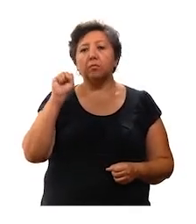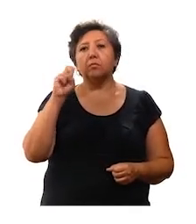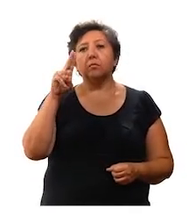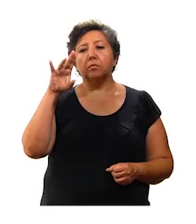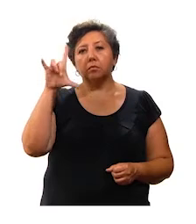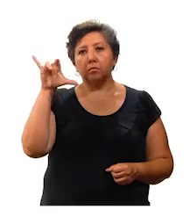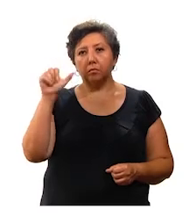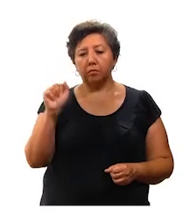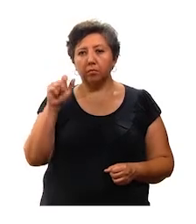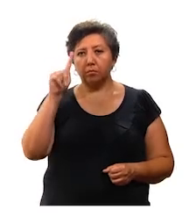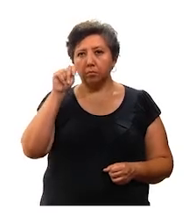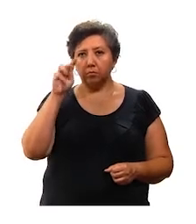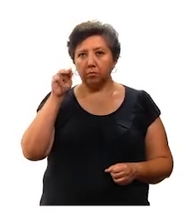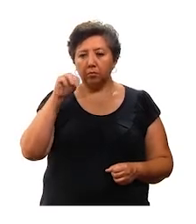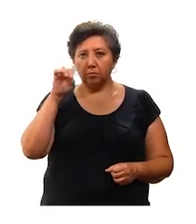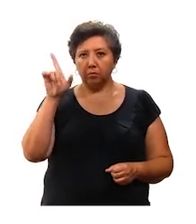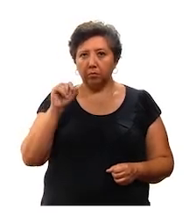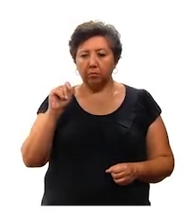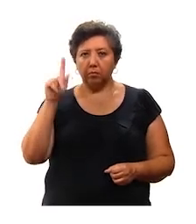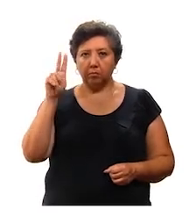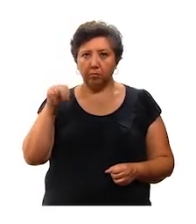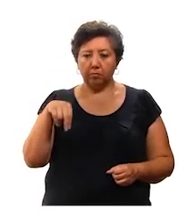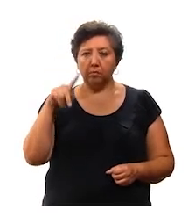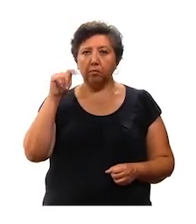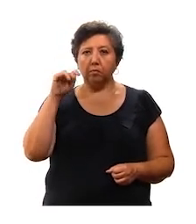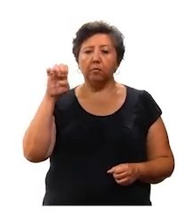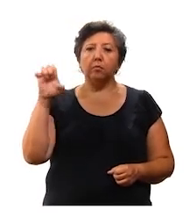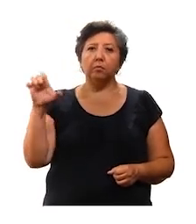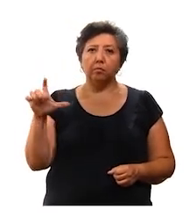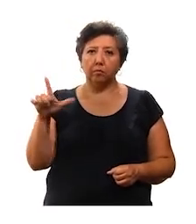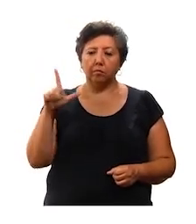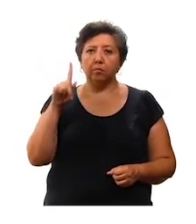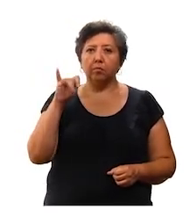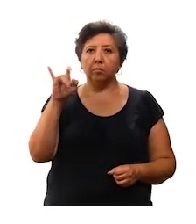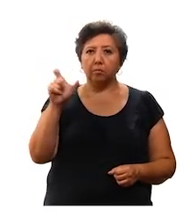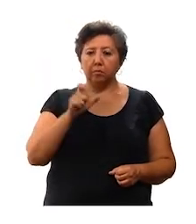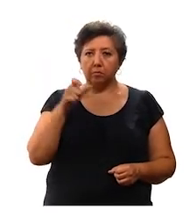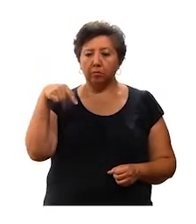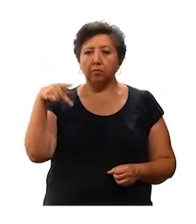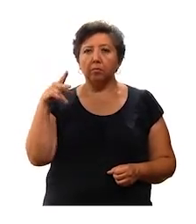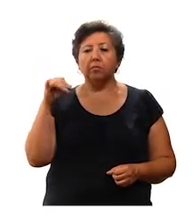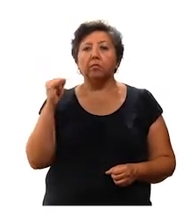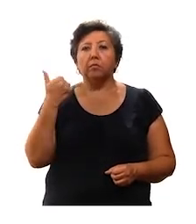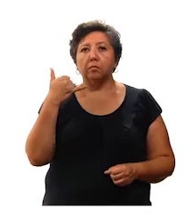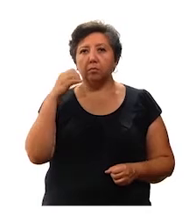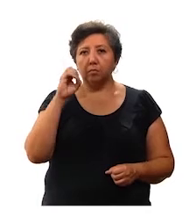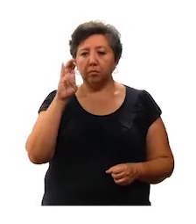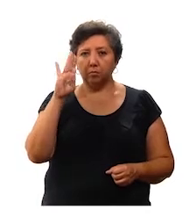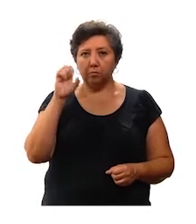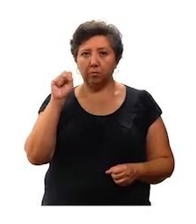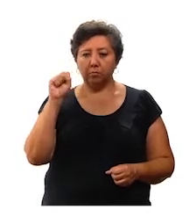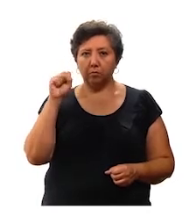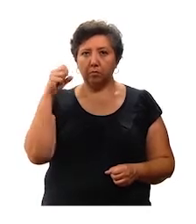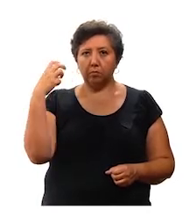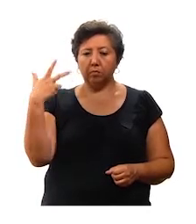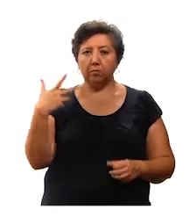Suquilá, Sutzal, Temozón, Teya, Ticul, Tixcacalcopul, Tixcocop y Yobaín. De